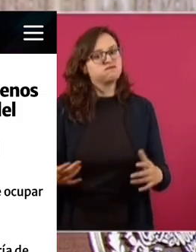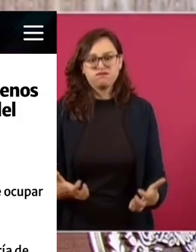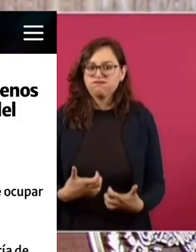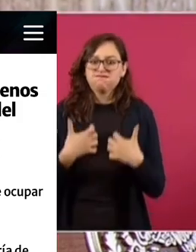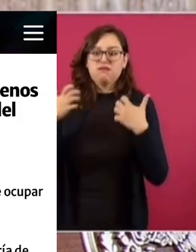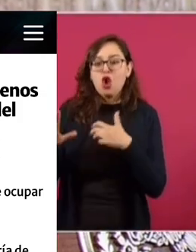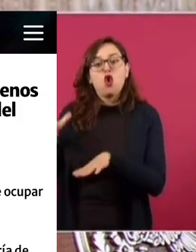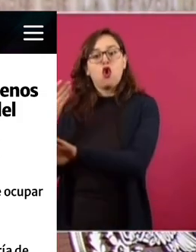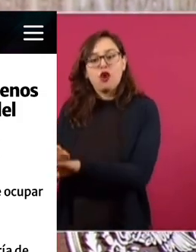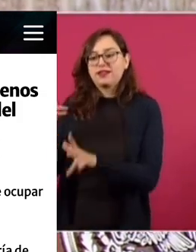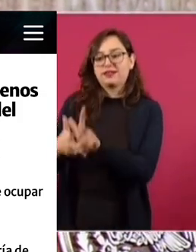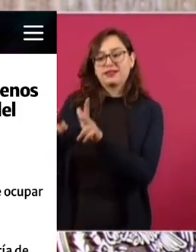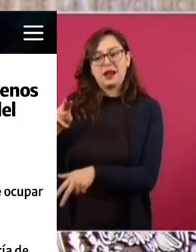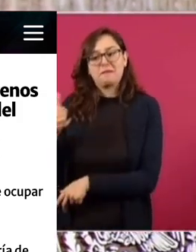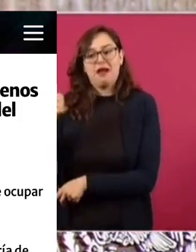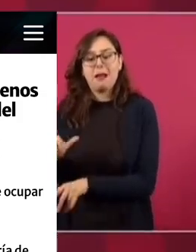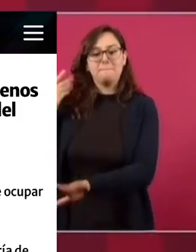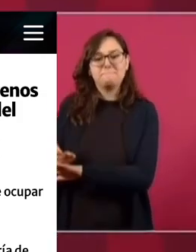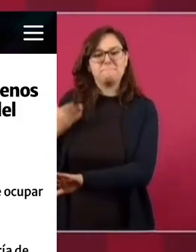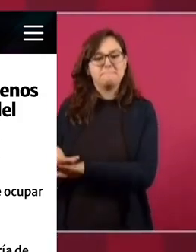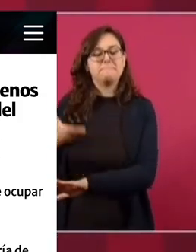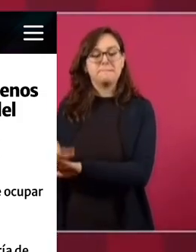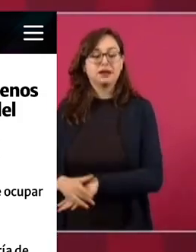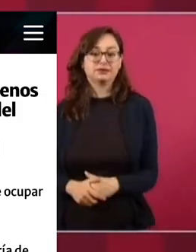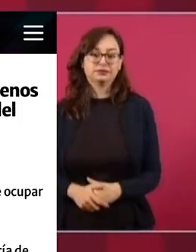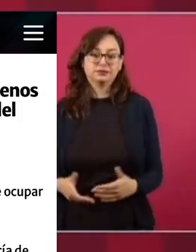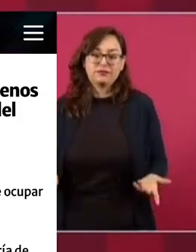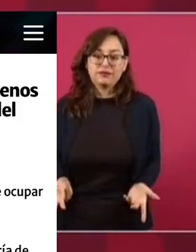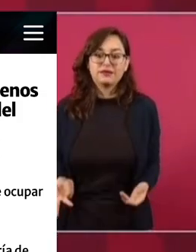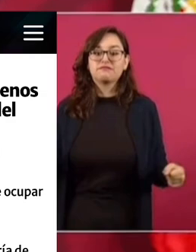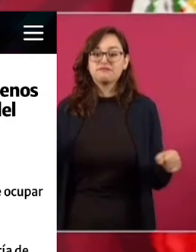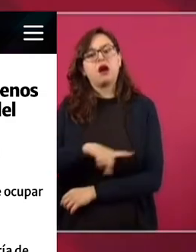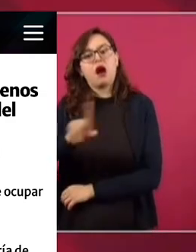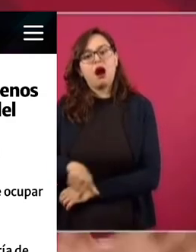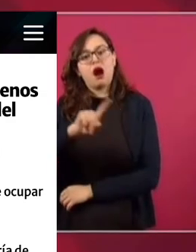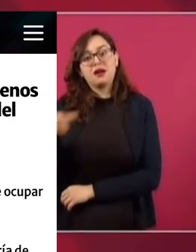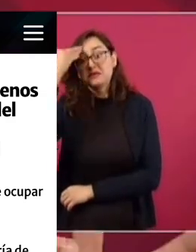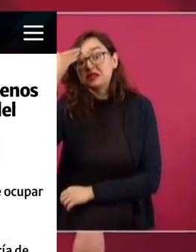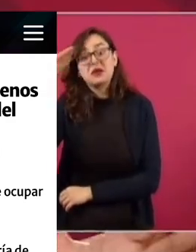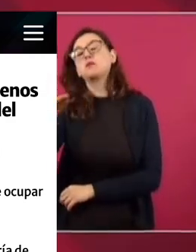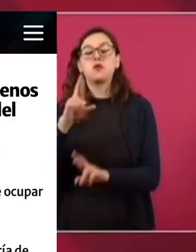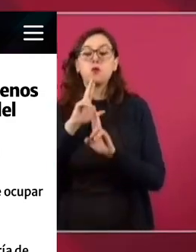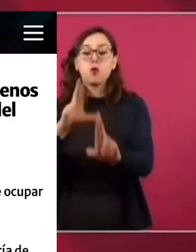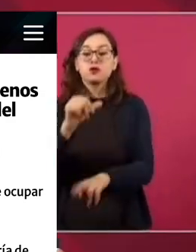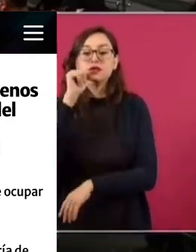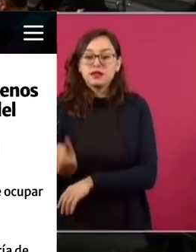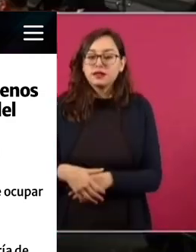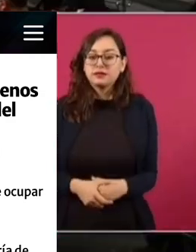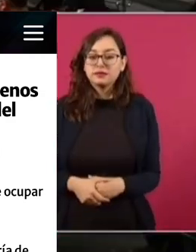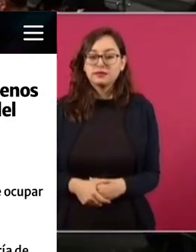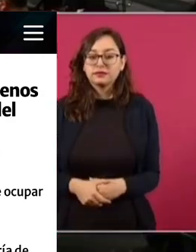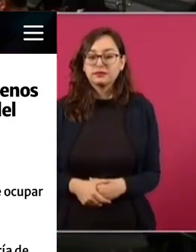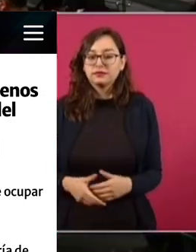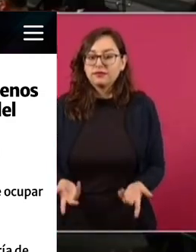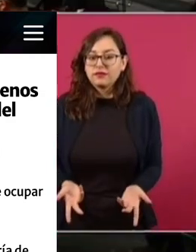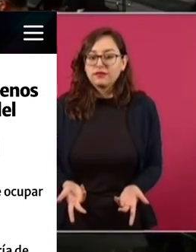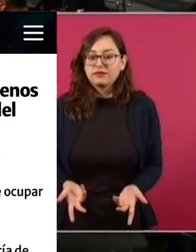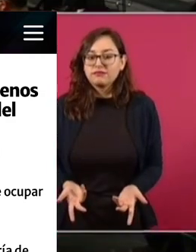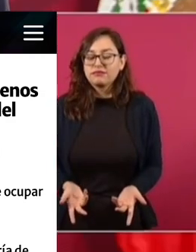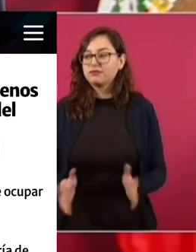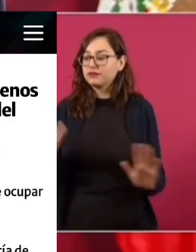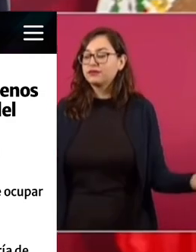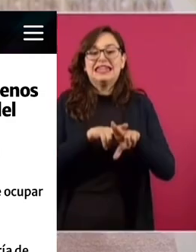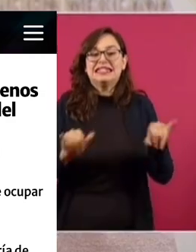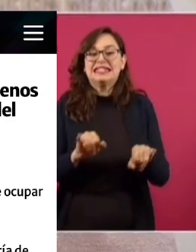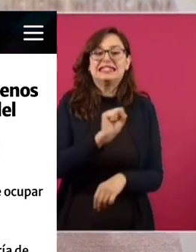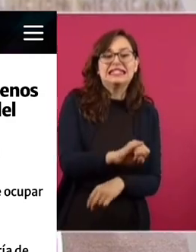a jueces y desde entonces los jueces no resuelven y paran la obra ya